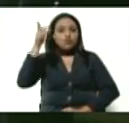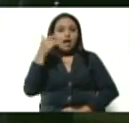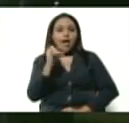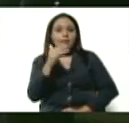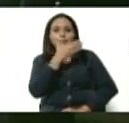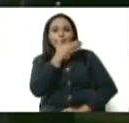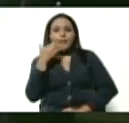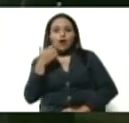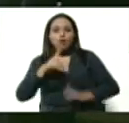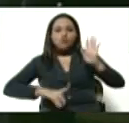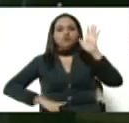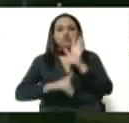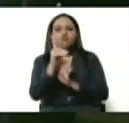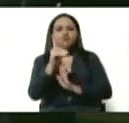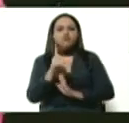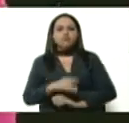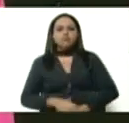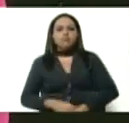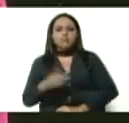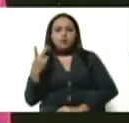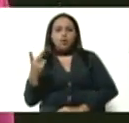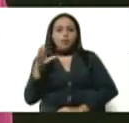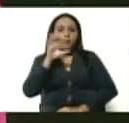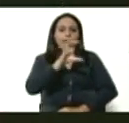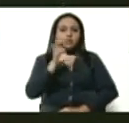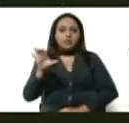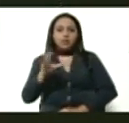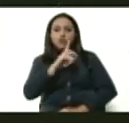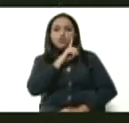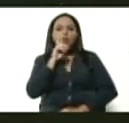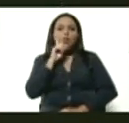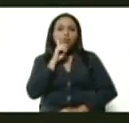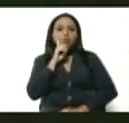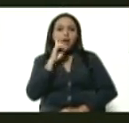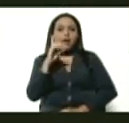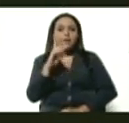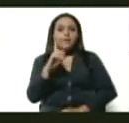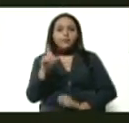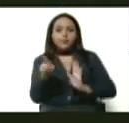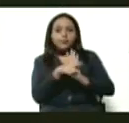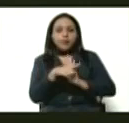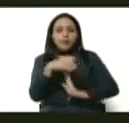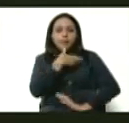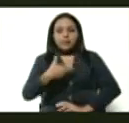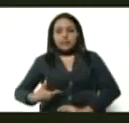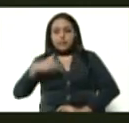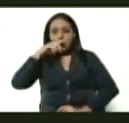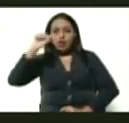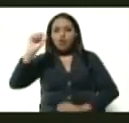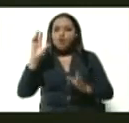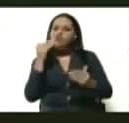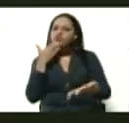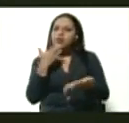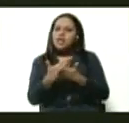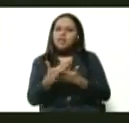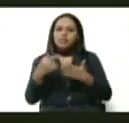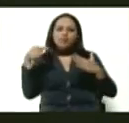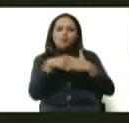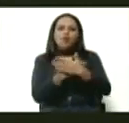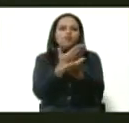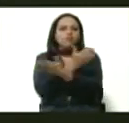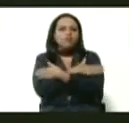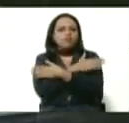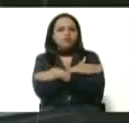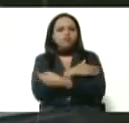mayor crecimiento para ambas naciones. Así que en nombre del presidente Nicolás Maduro, muchísimas gracias y profundas